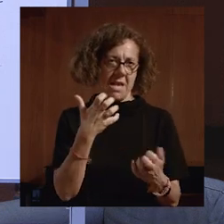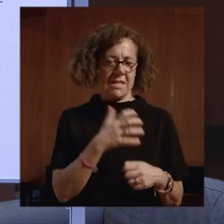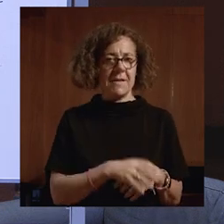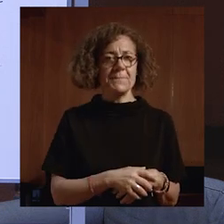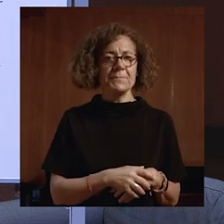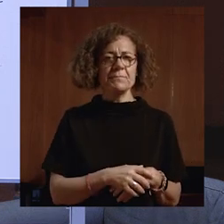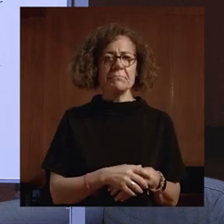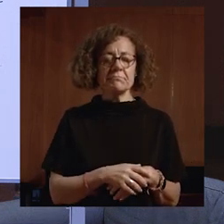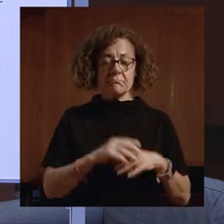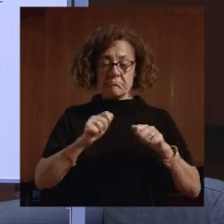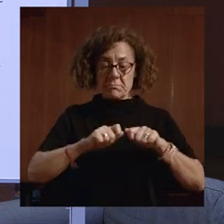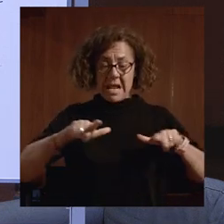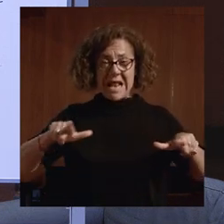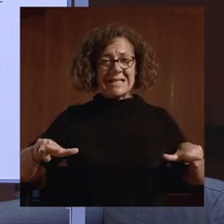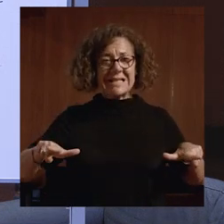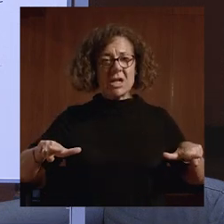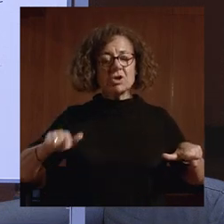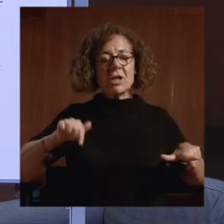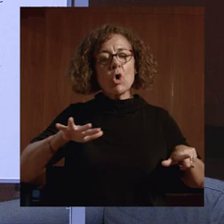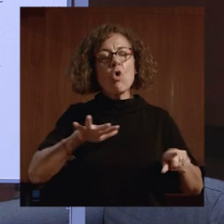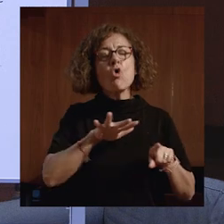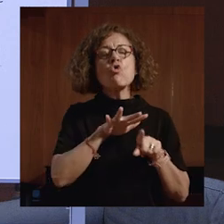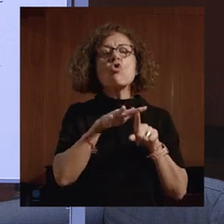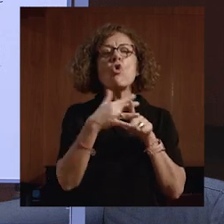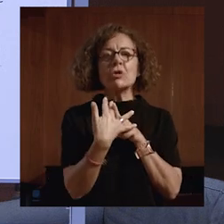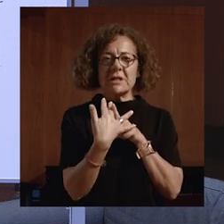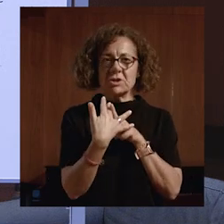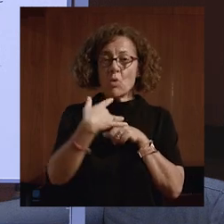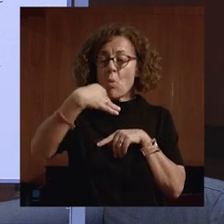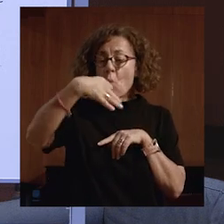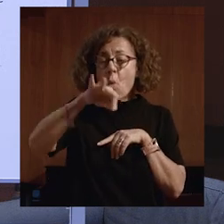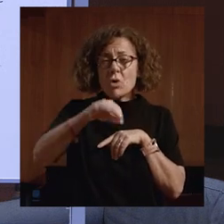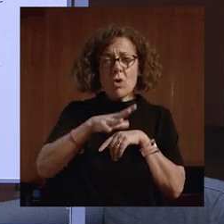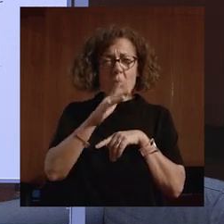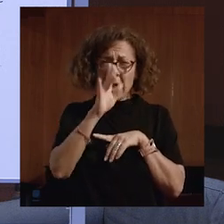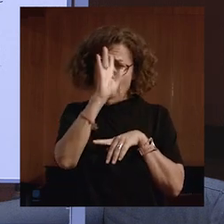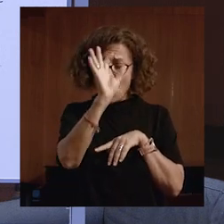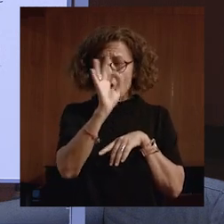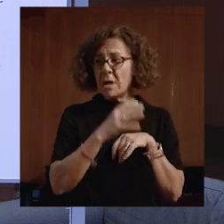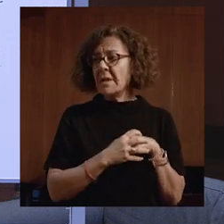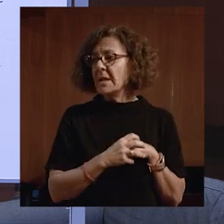Y el escenario es el contexto único, porque evidentemente...